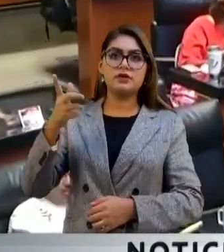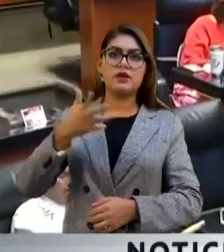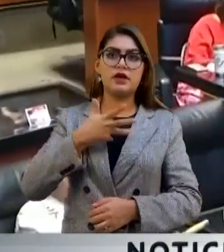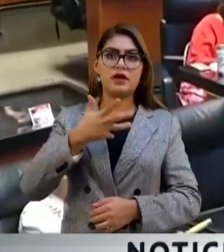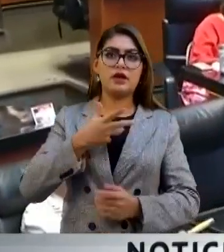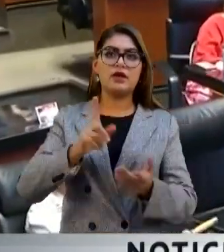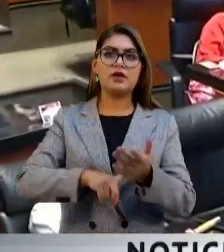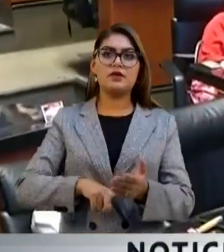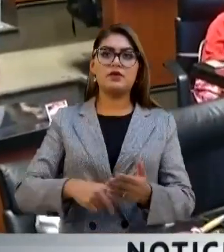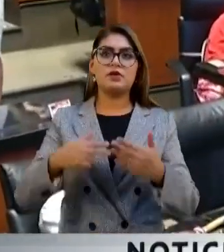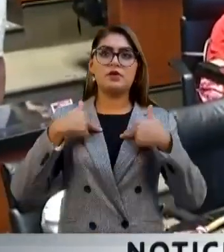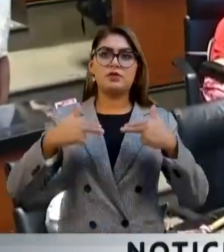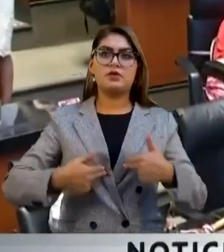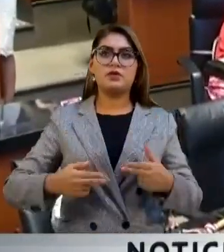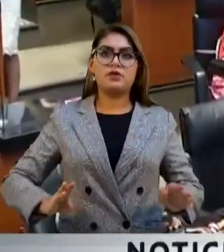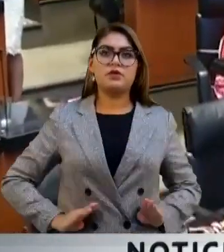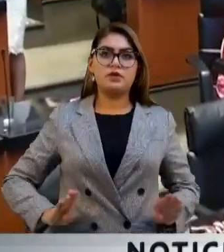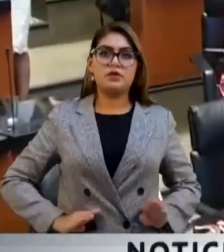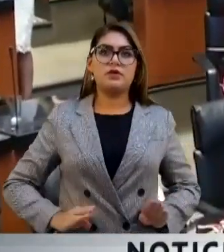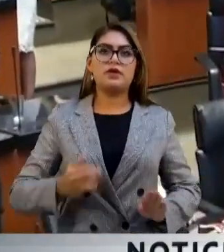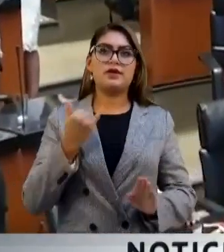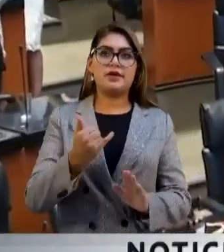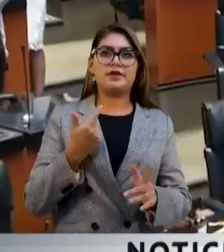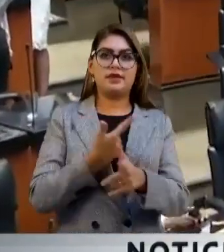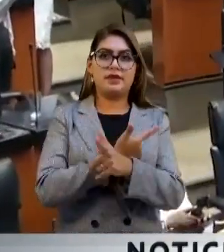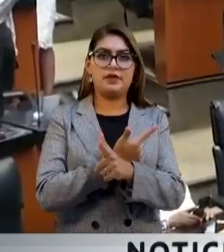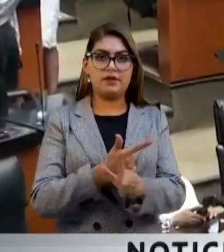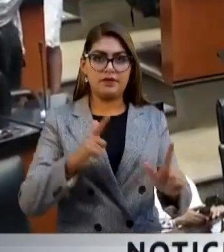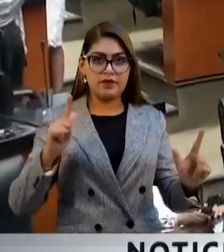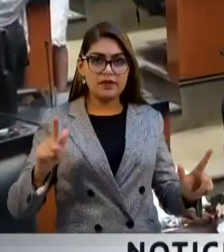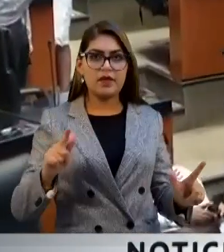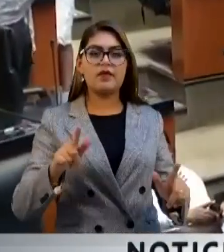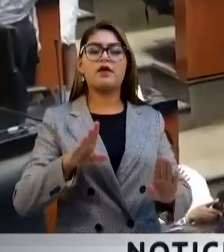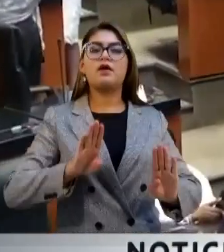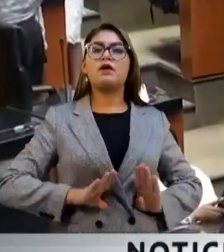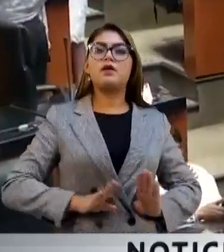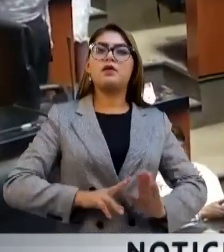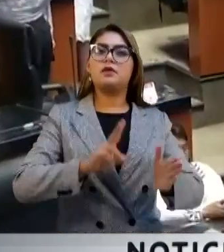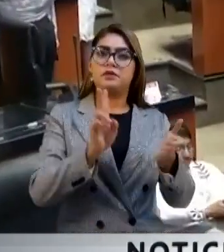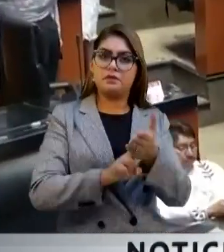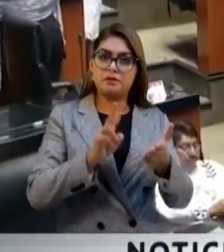de humanismo y sobre todo de libertad, valores